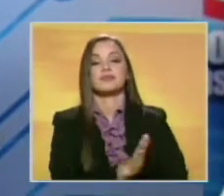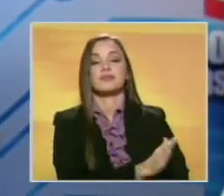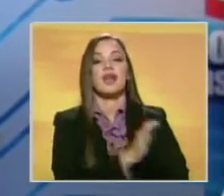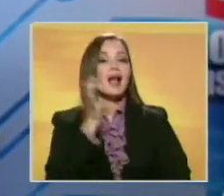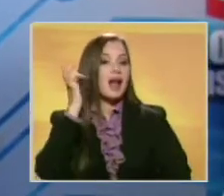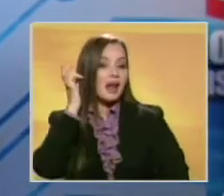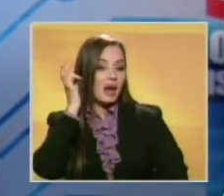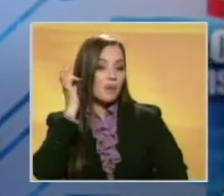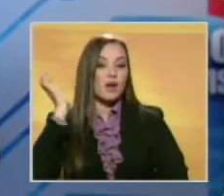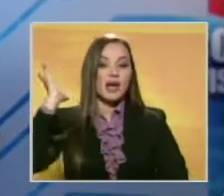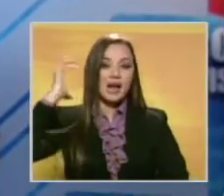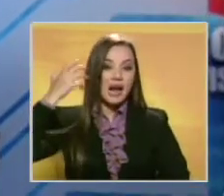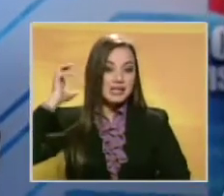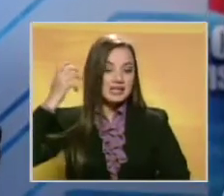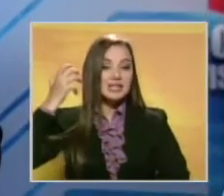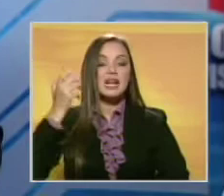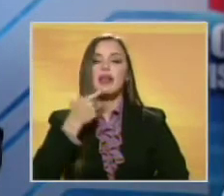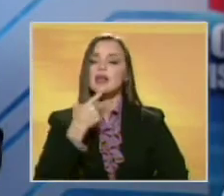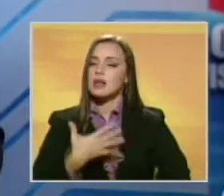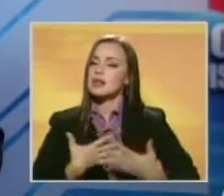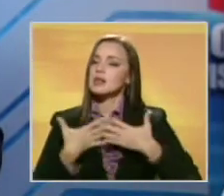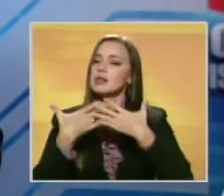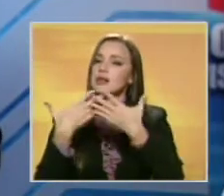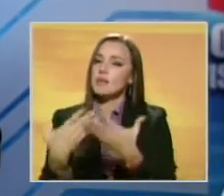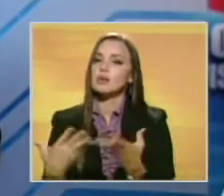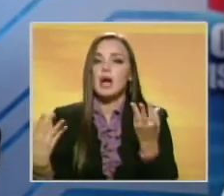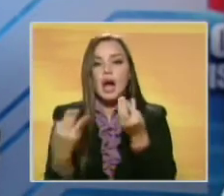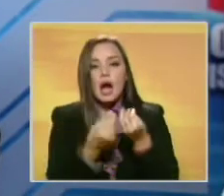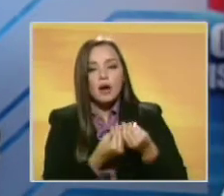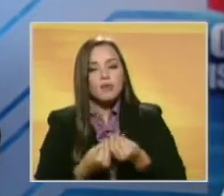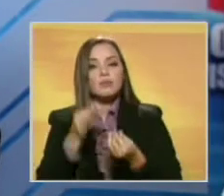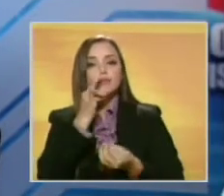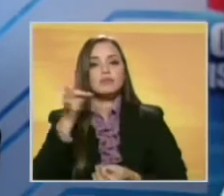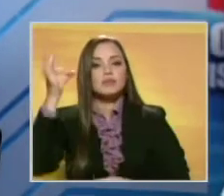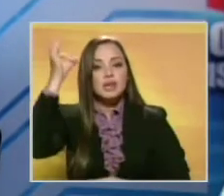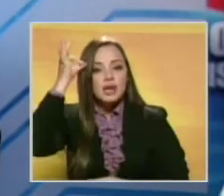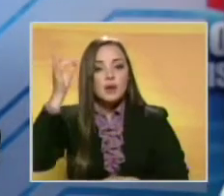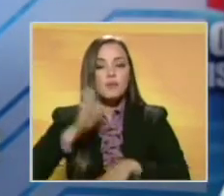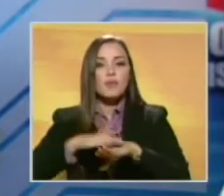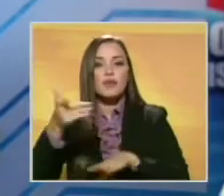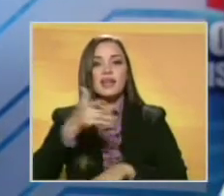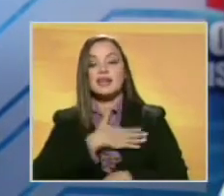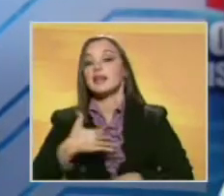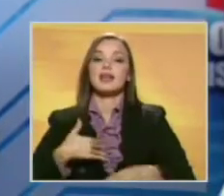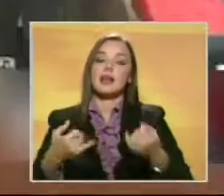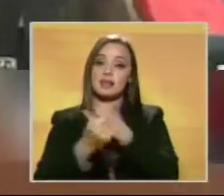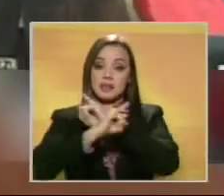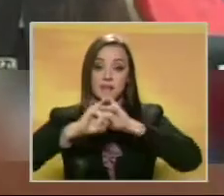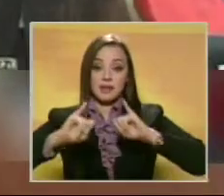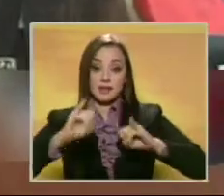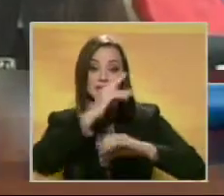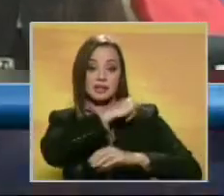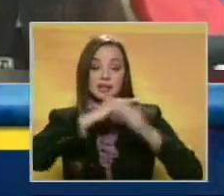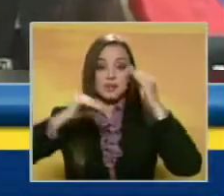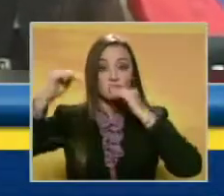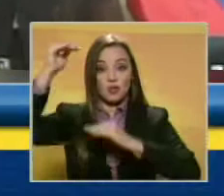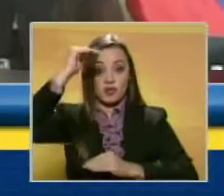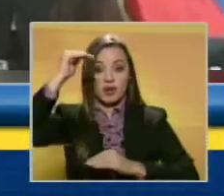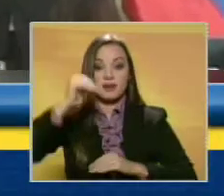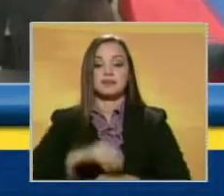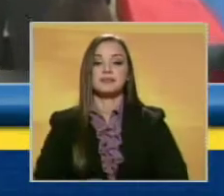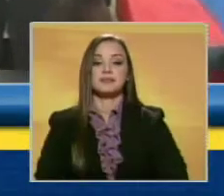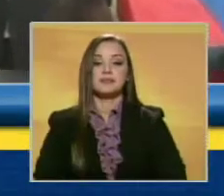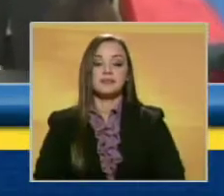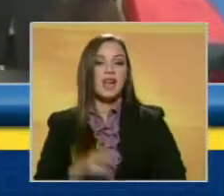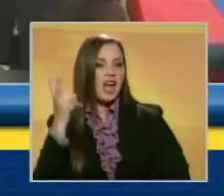está dispuesta a acompañar a los palestinos a dar la batalla por su independencia y soberanía. Escuchemos parte de sus declaraciones. La causa